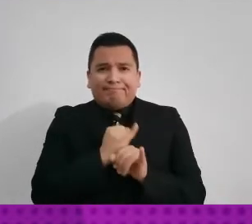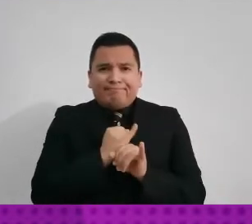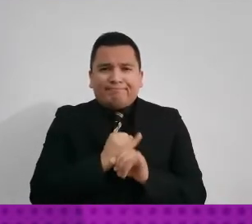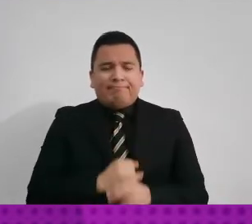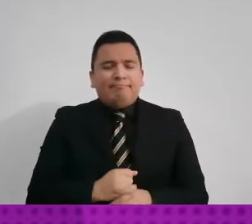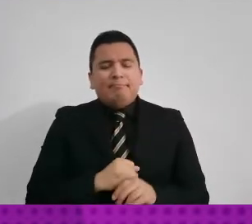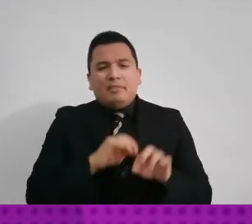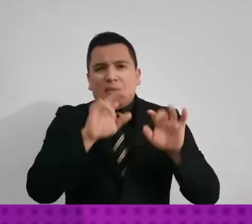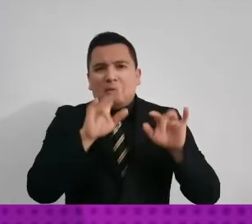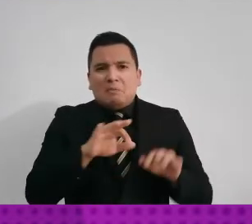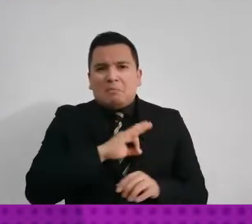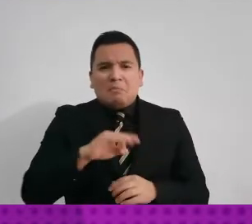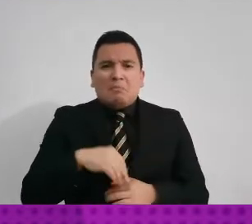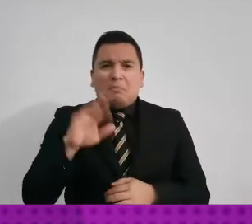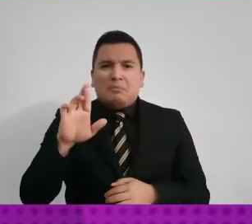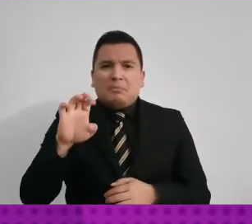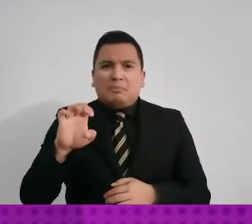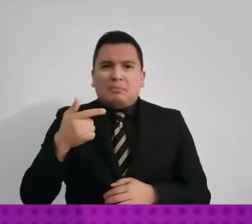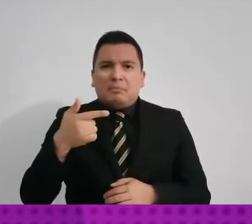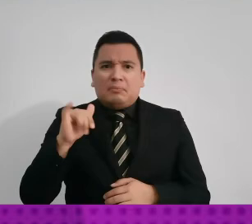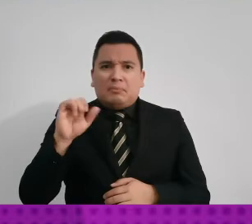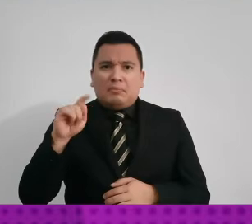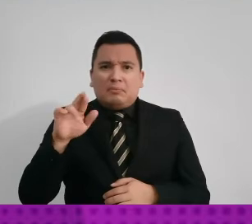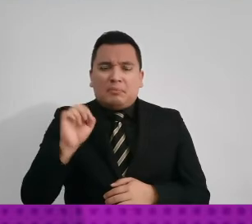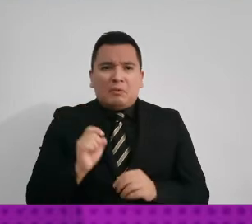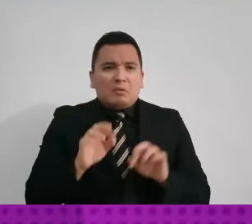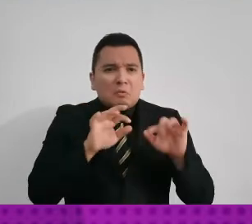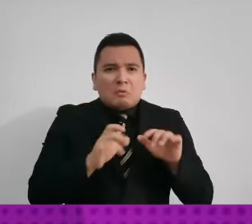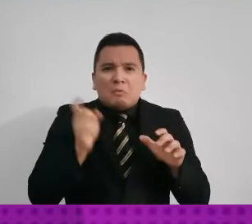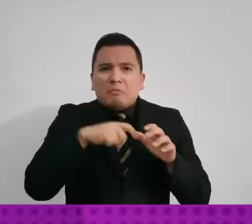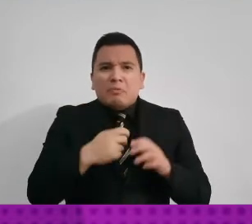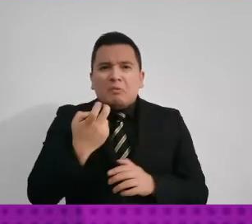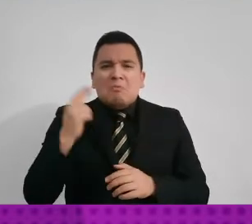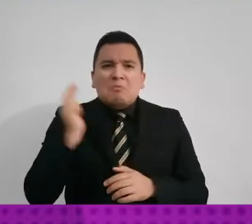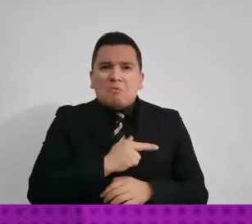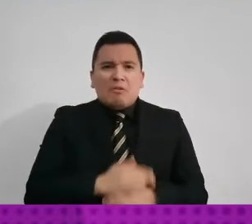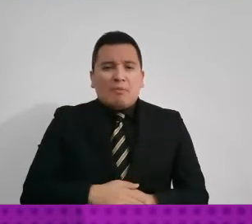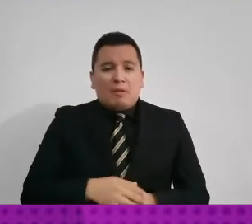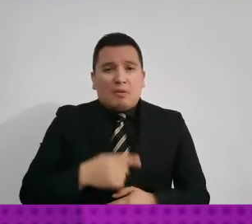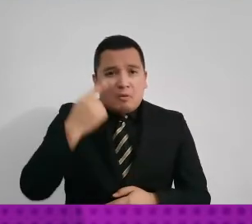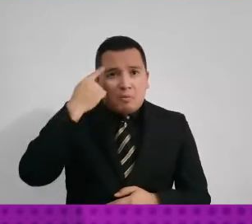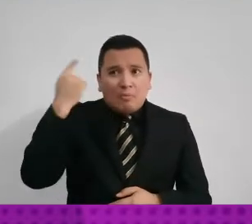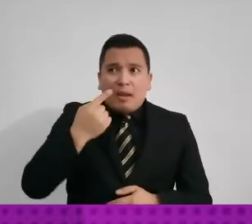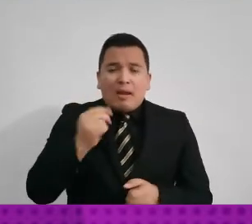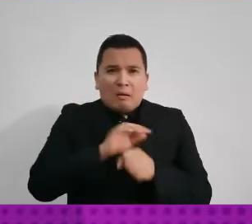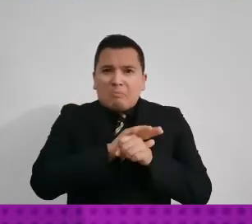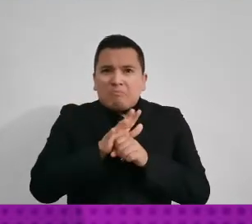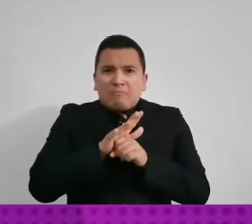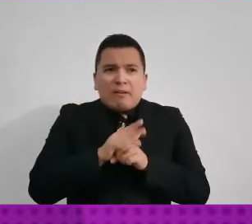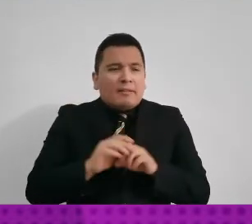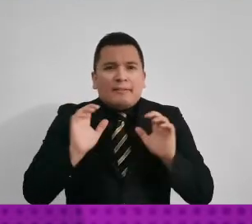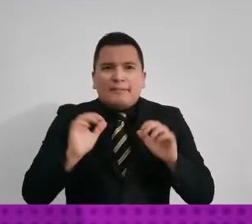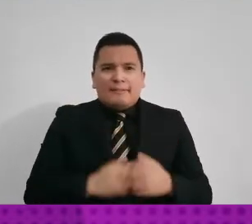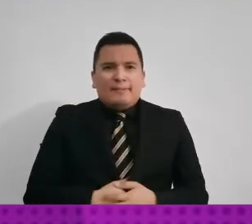registro en línea. Esto lo diseñamos pues de una manera muy rápida, fue una manera de responder